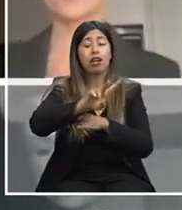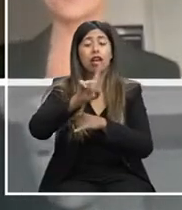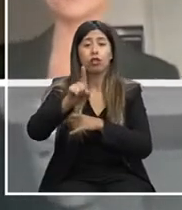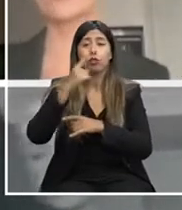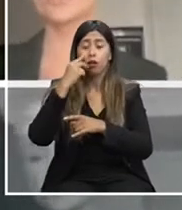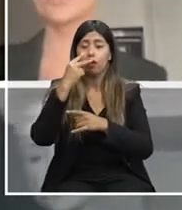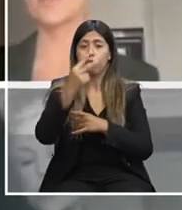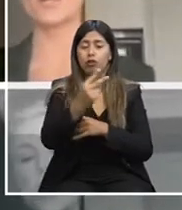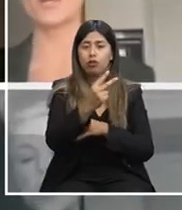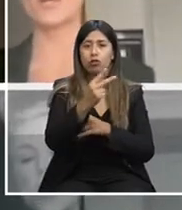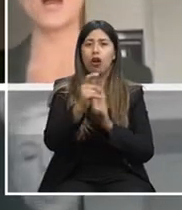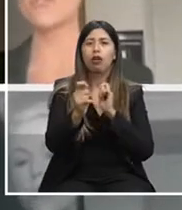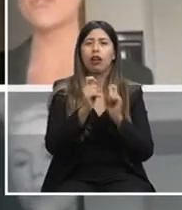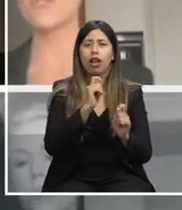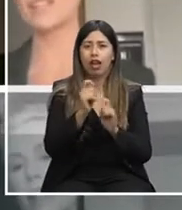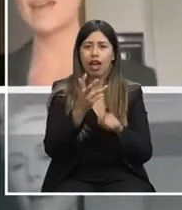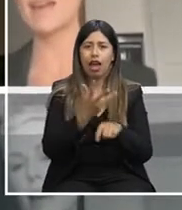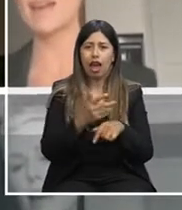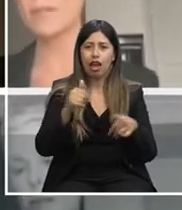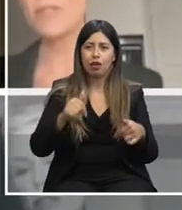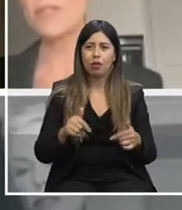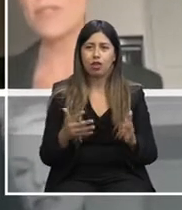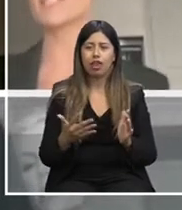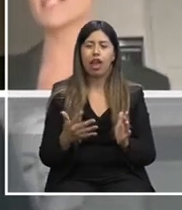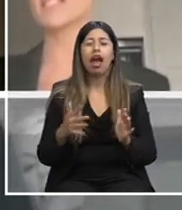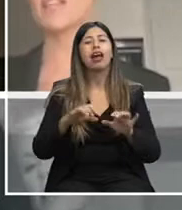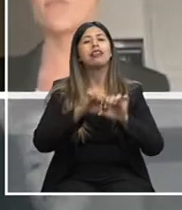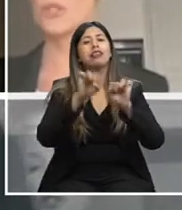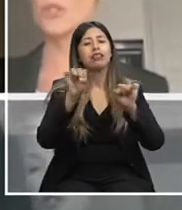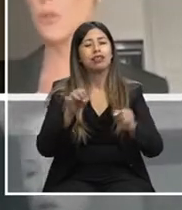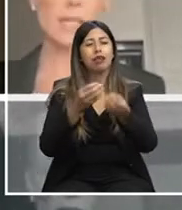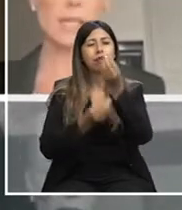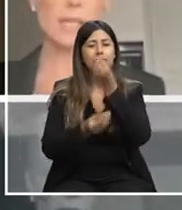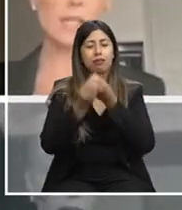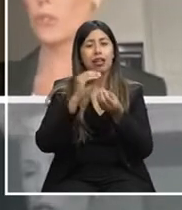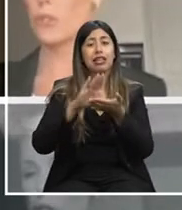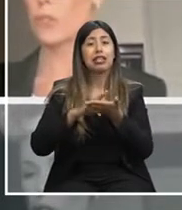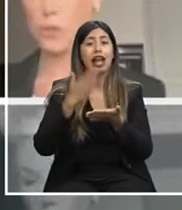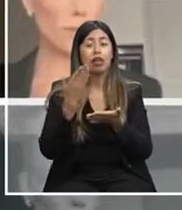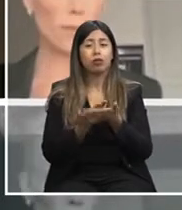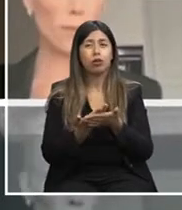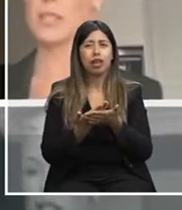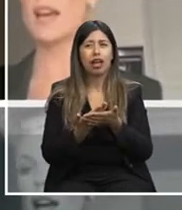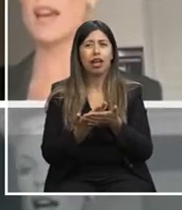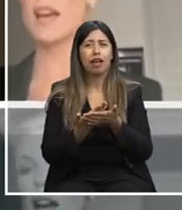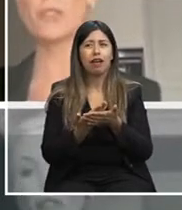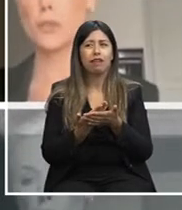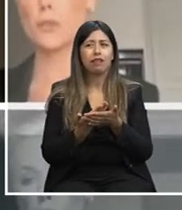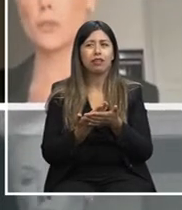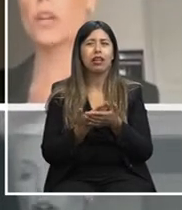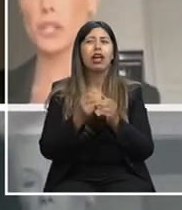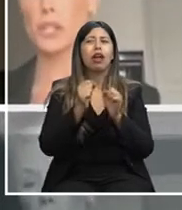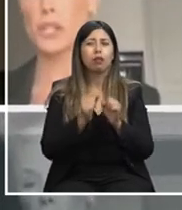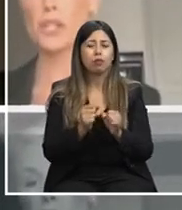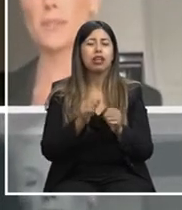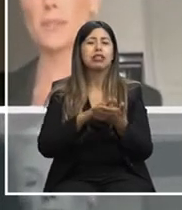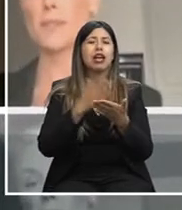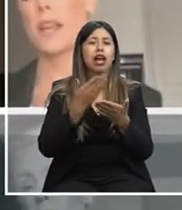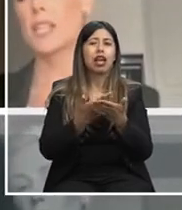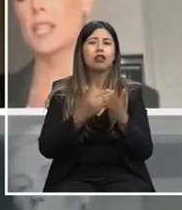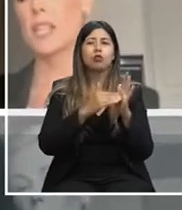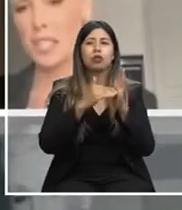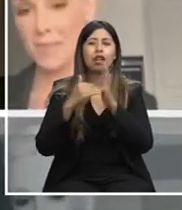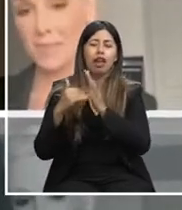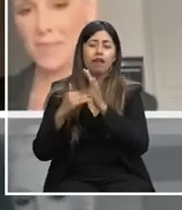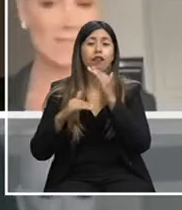de riesgo que he presentado aquí hoy, los sistemas alimentarios saludables, sostenibles y equitativos son realmente un requisito